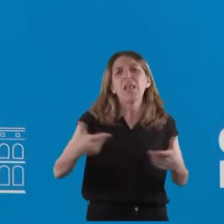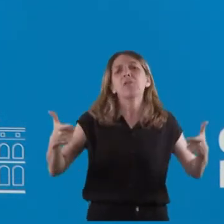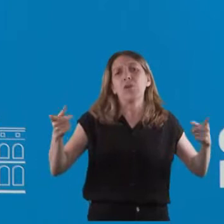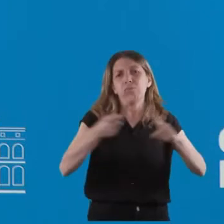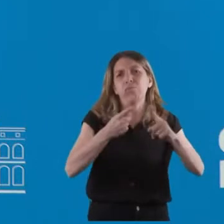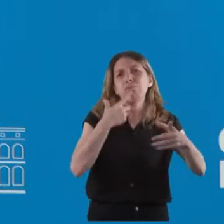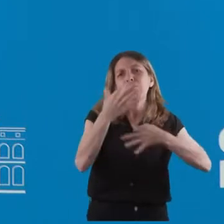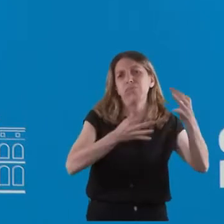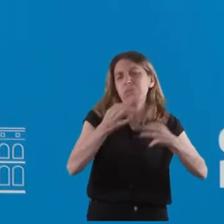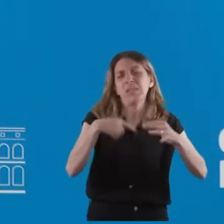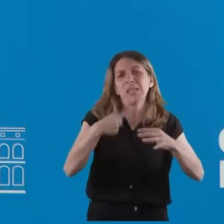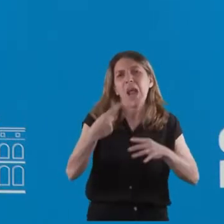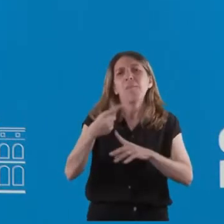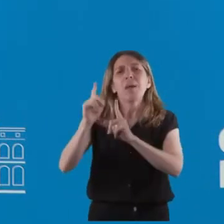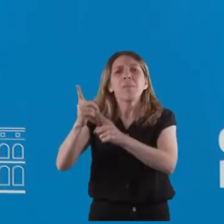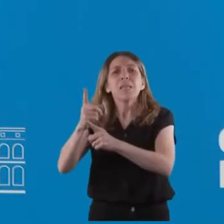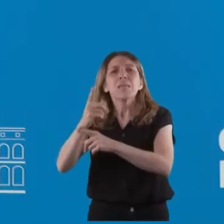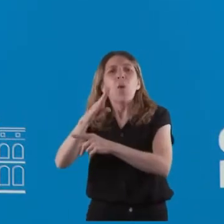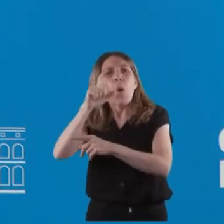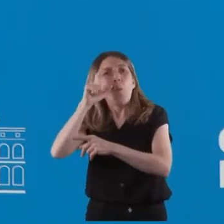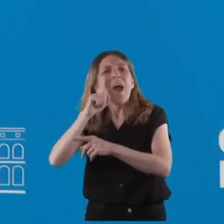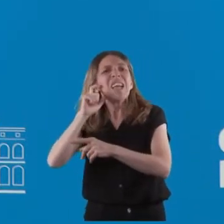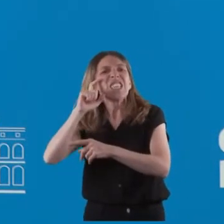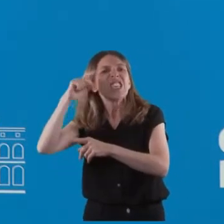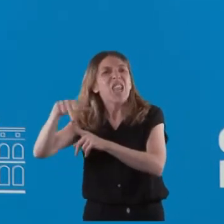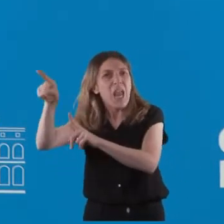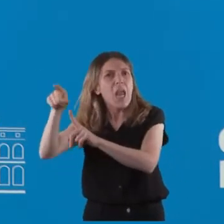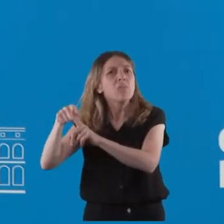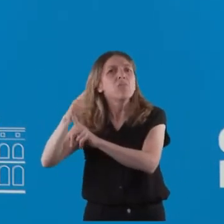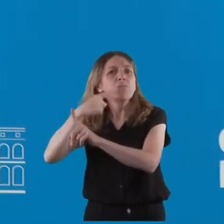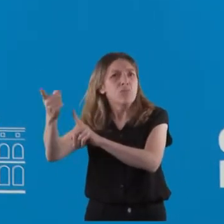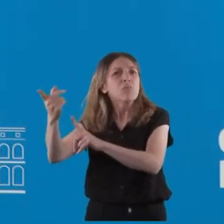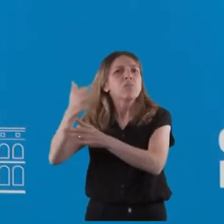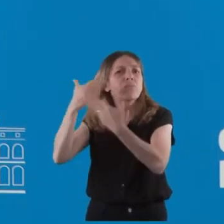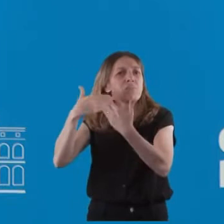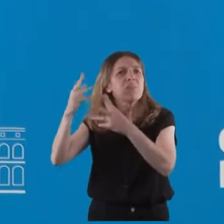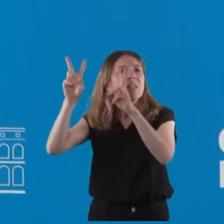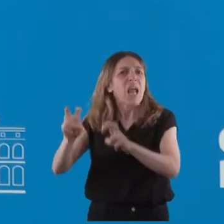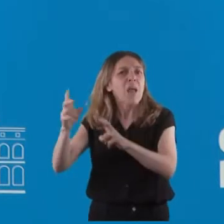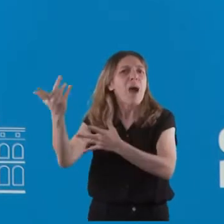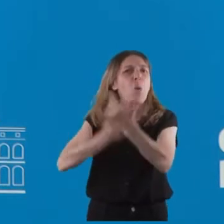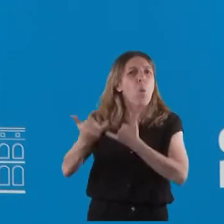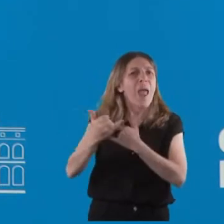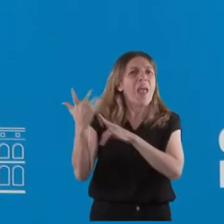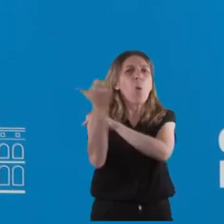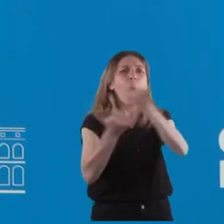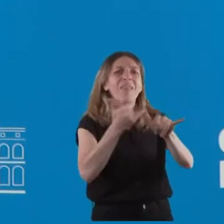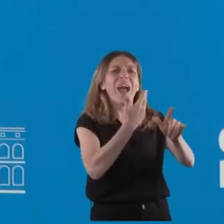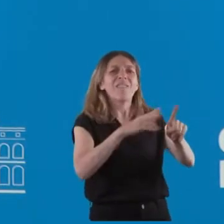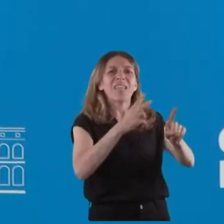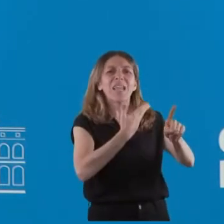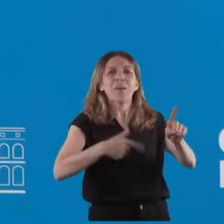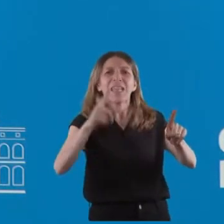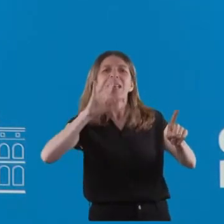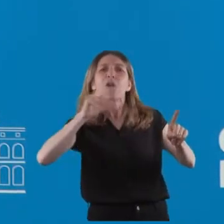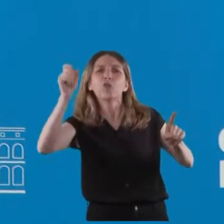beijing contándole cómo estaba la situación en cuanto a la gira lo que sucedió en rusia y creo que si no me equivoco fue justo antes de la